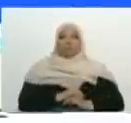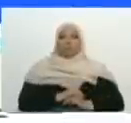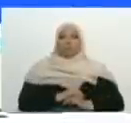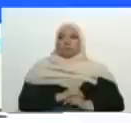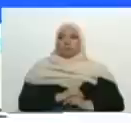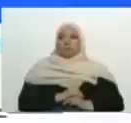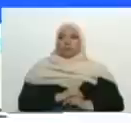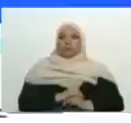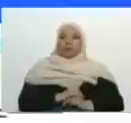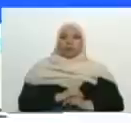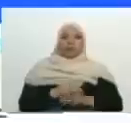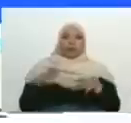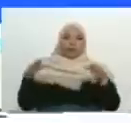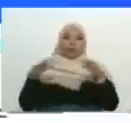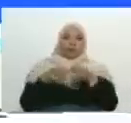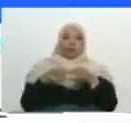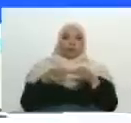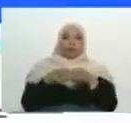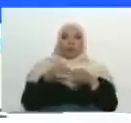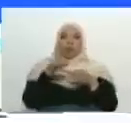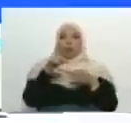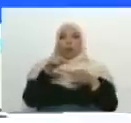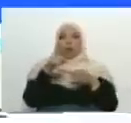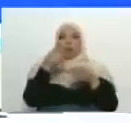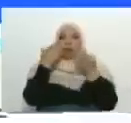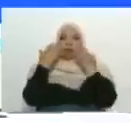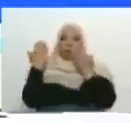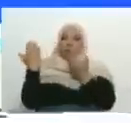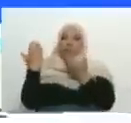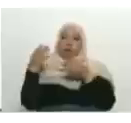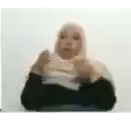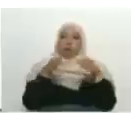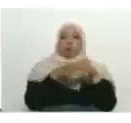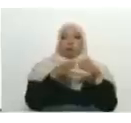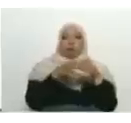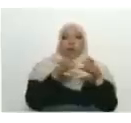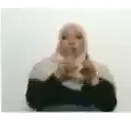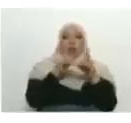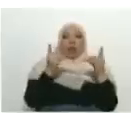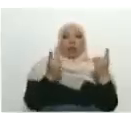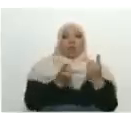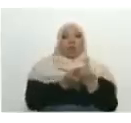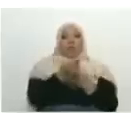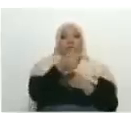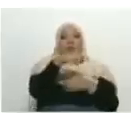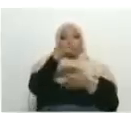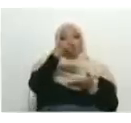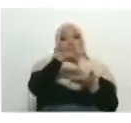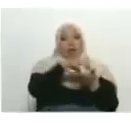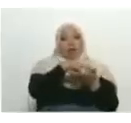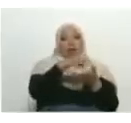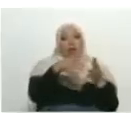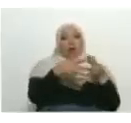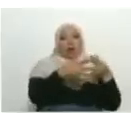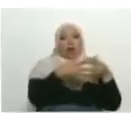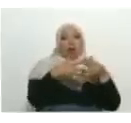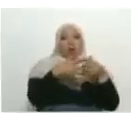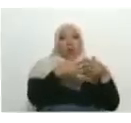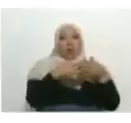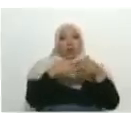reúne, según dicen en la cuenta de Brian Nichols, se reúne con el Departamento de Estado. Acá.